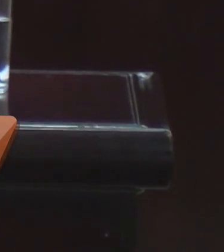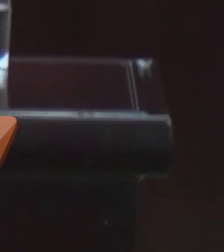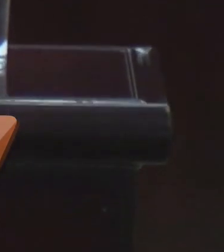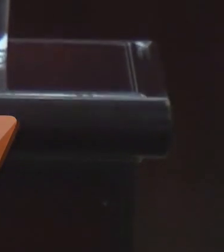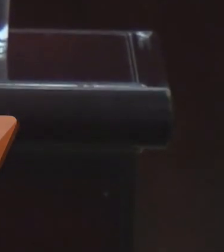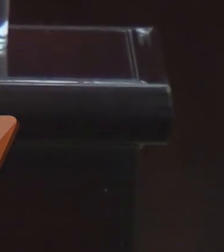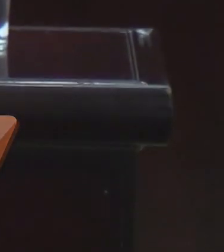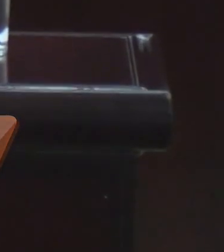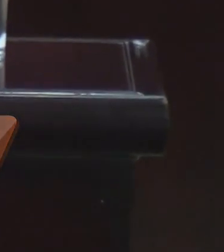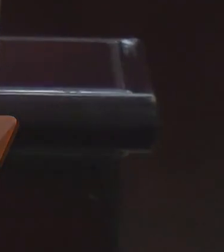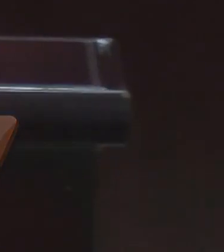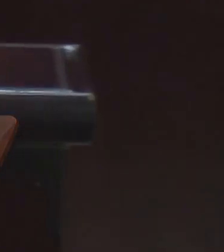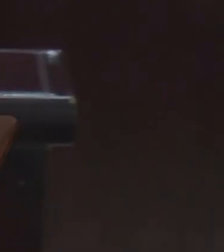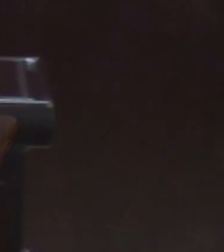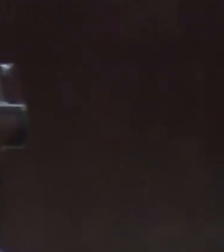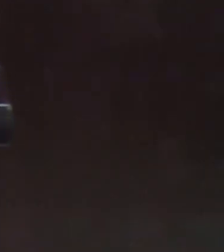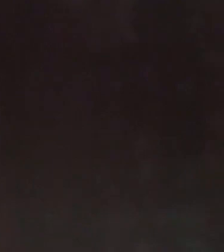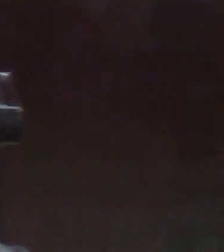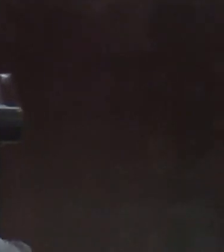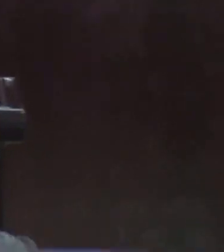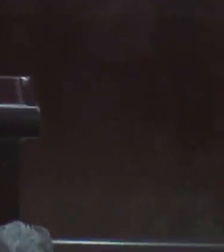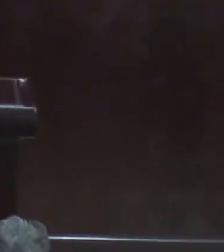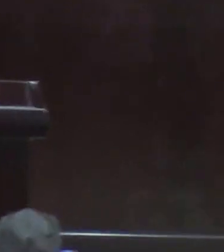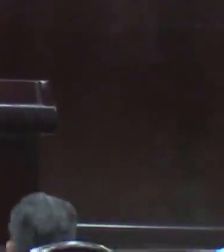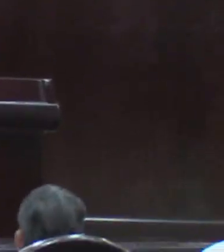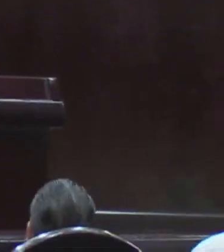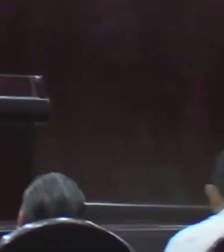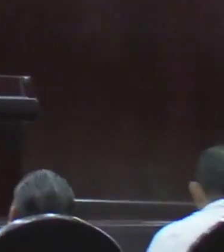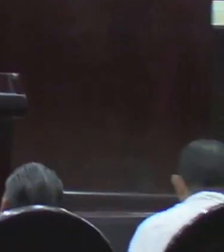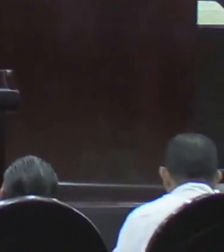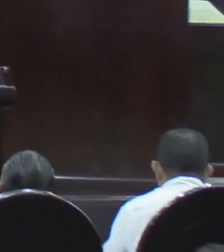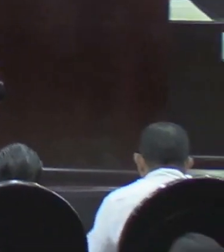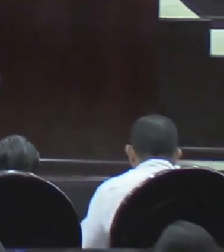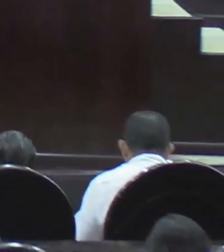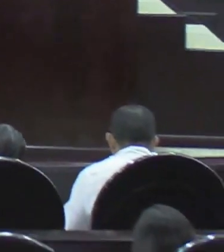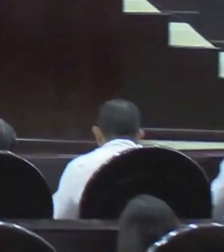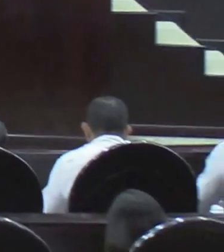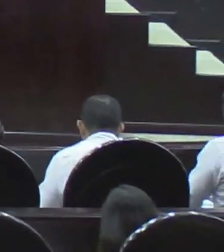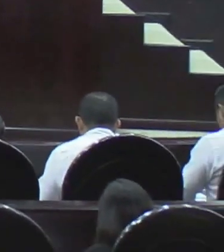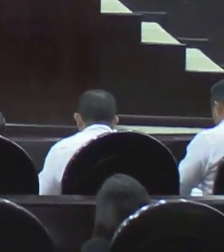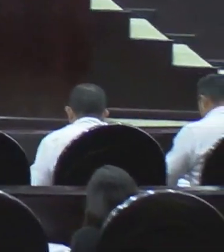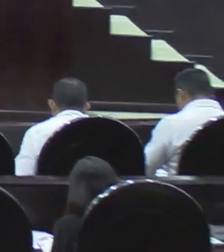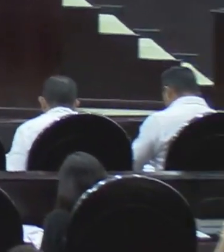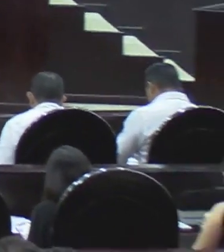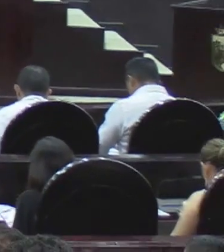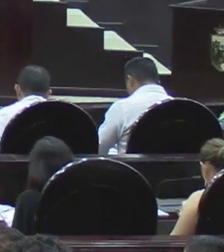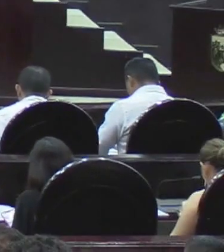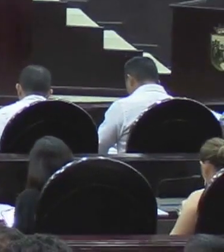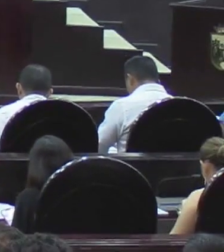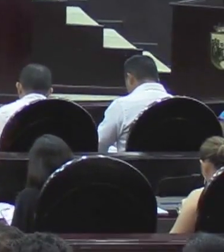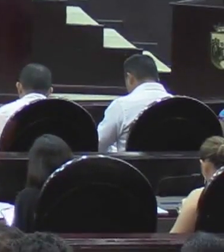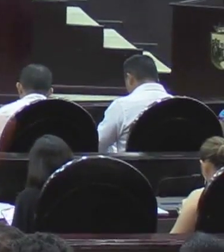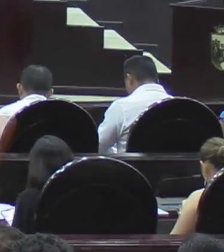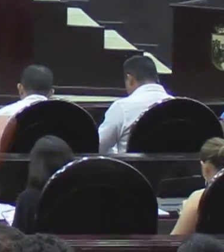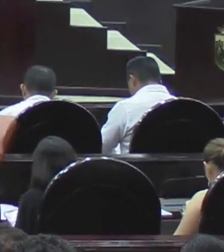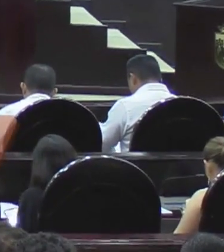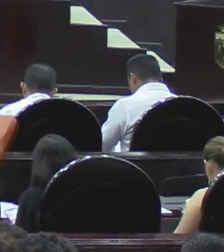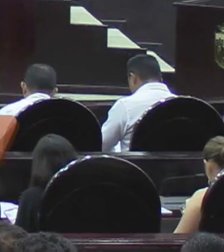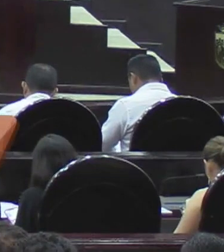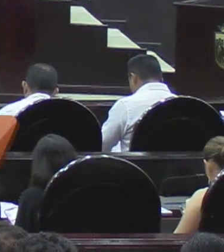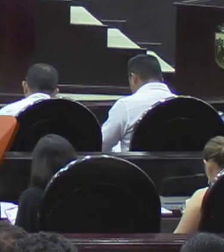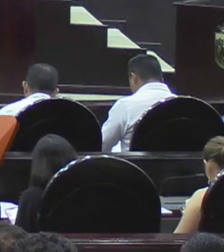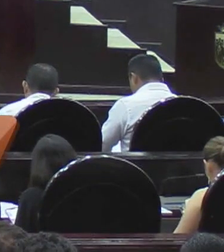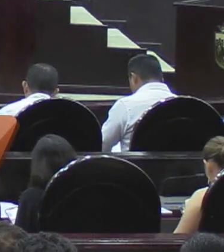el documento diputada presidenta Gracias diputada secretaria tnes a la comisión de Justicia para su estudio